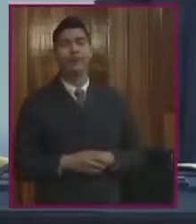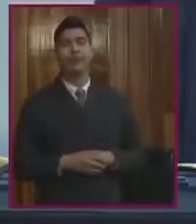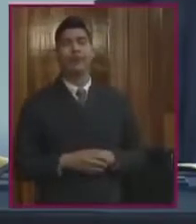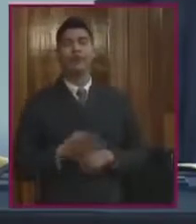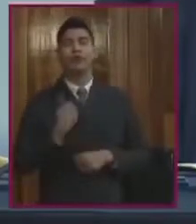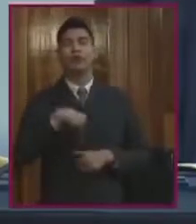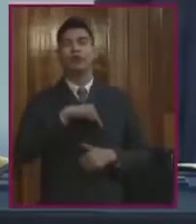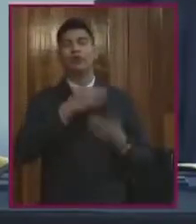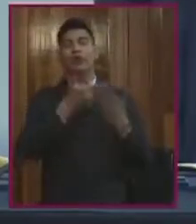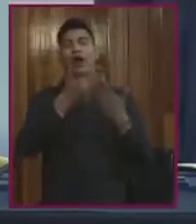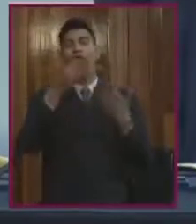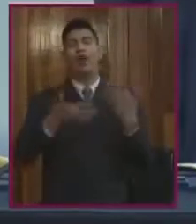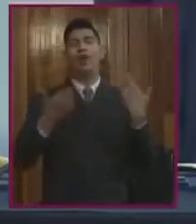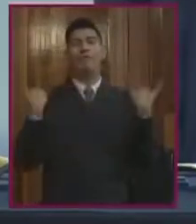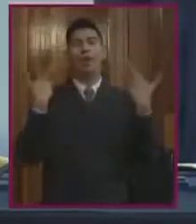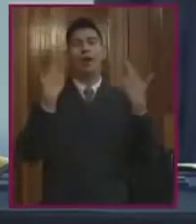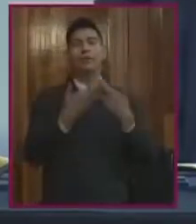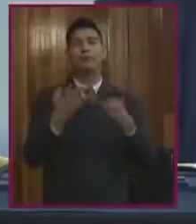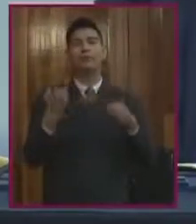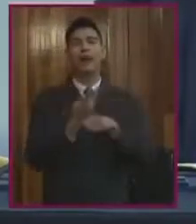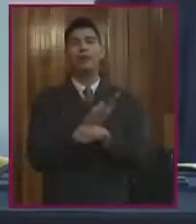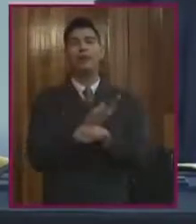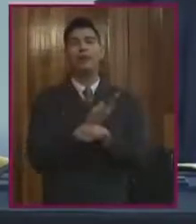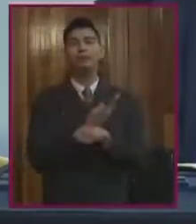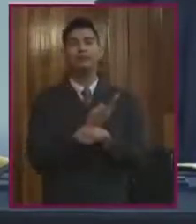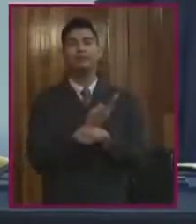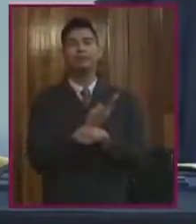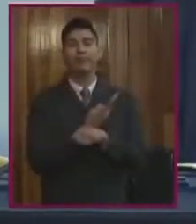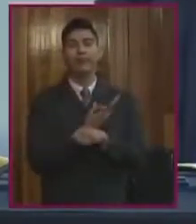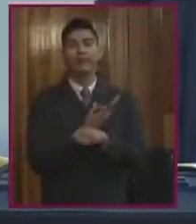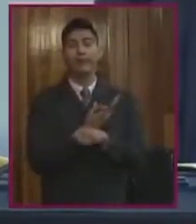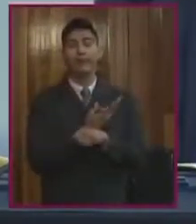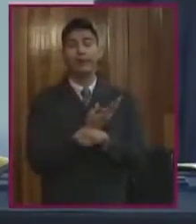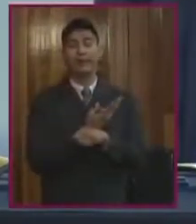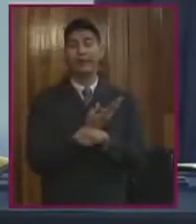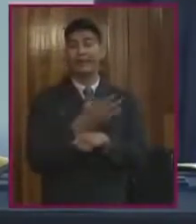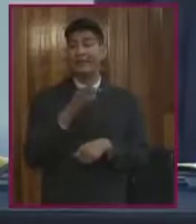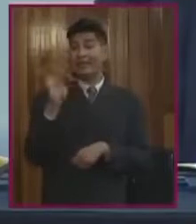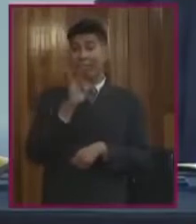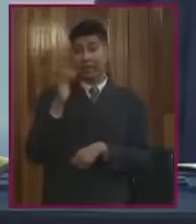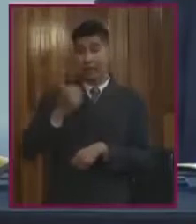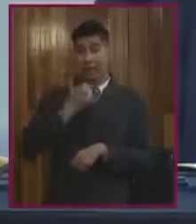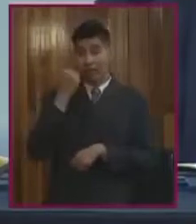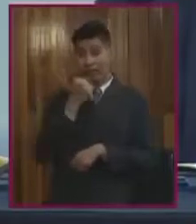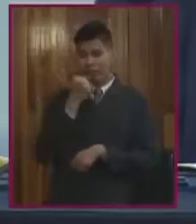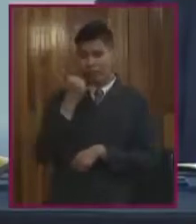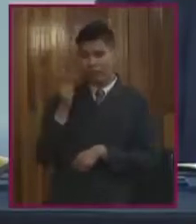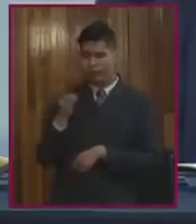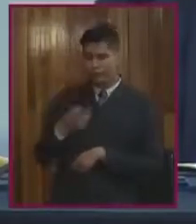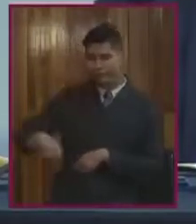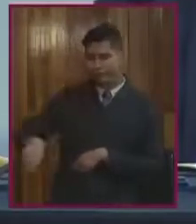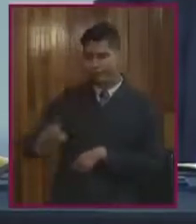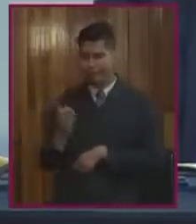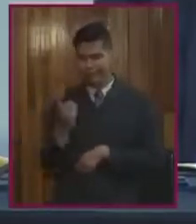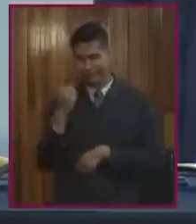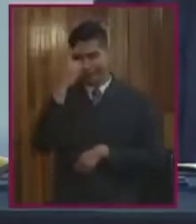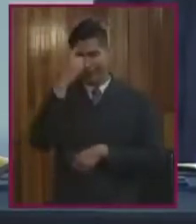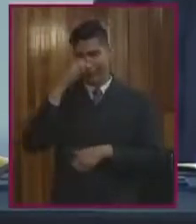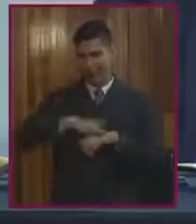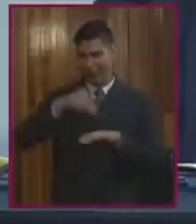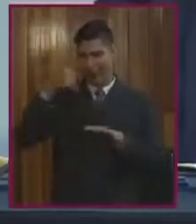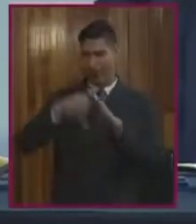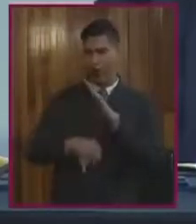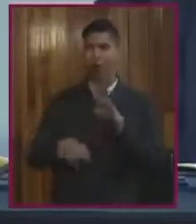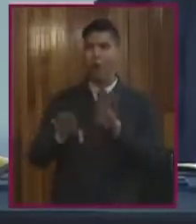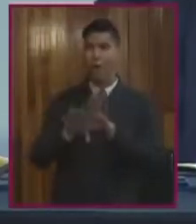la interrogación metacognitiva o los saberes más complejos en nuestros alumnos, en el estudiante, con el objetivo de